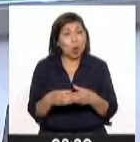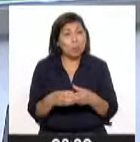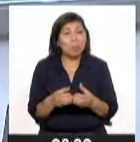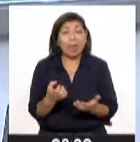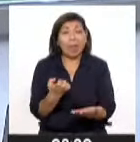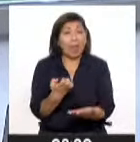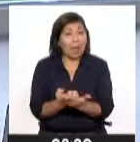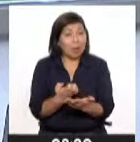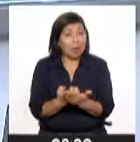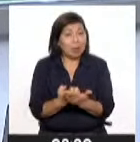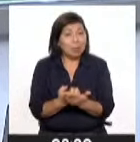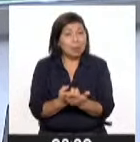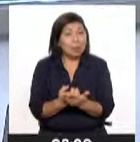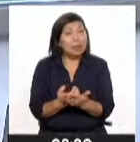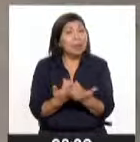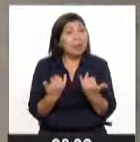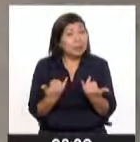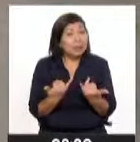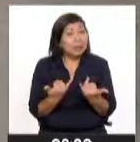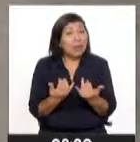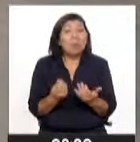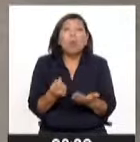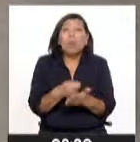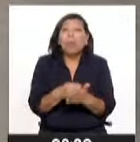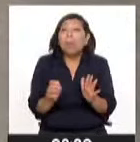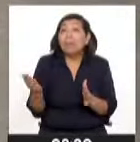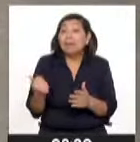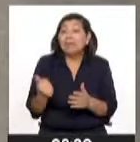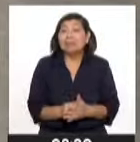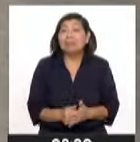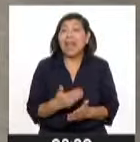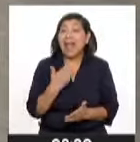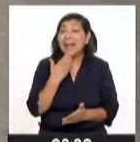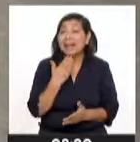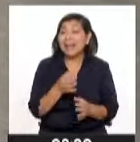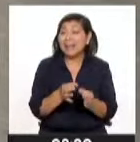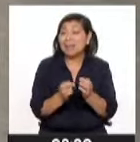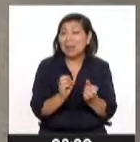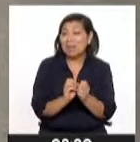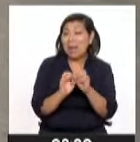Economía orientados a eso, ¿no? Al retiro de pensiones. Muchísimas gracias por esta